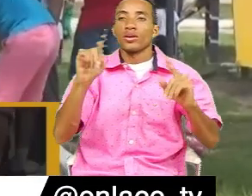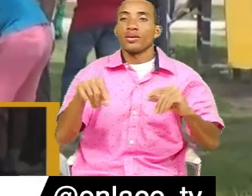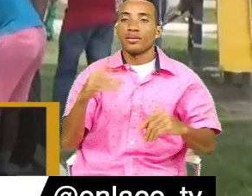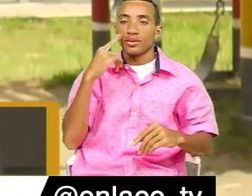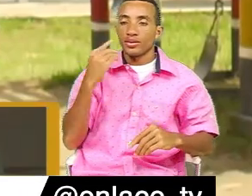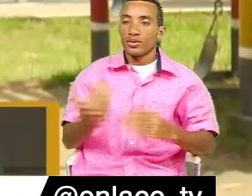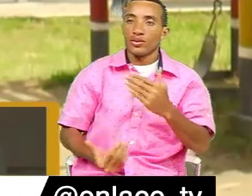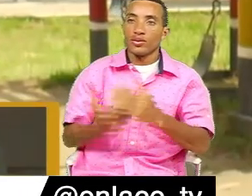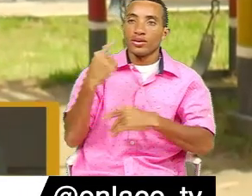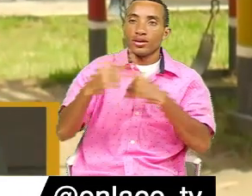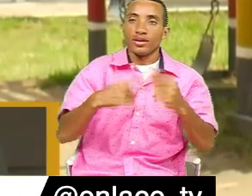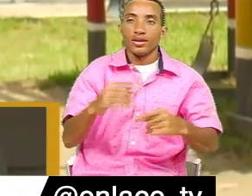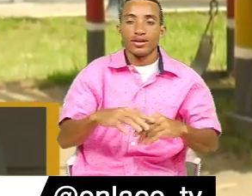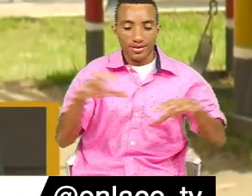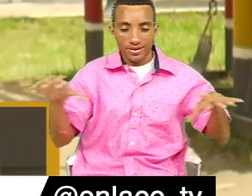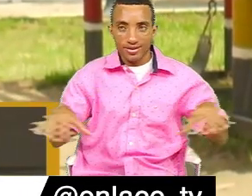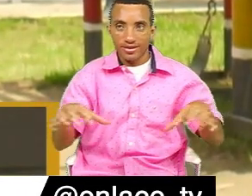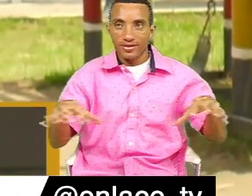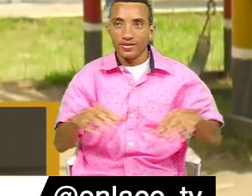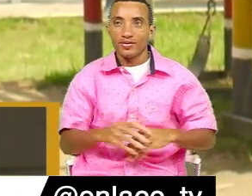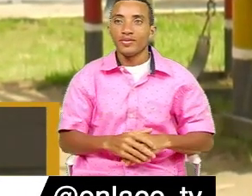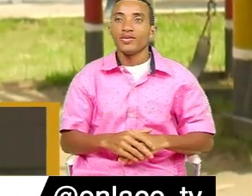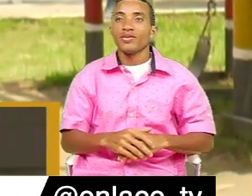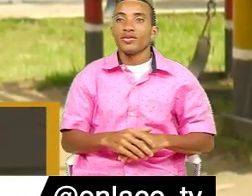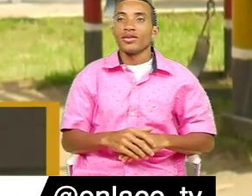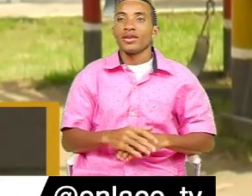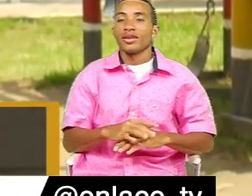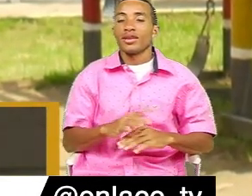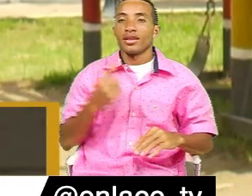estamos haciendo una jornada,